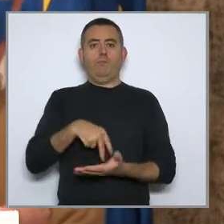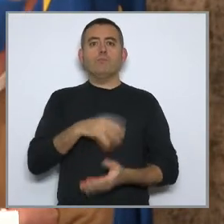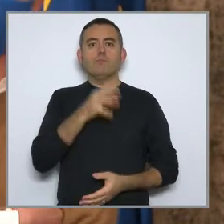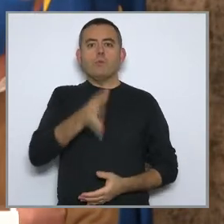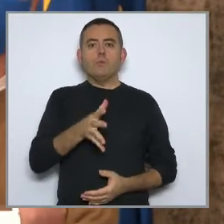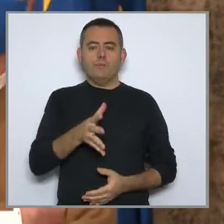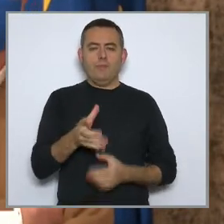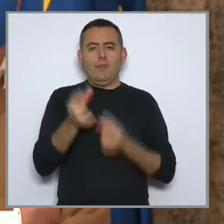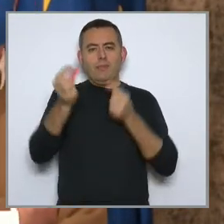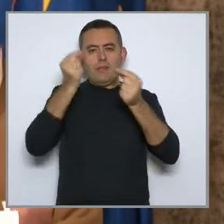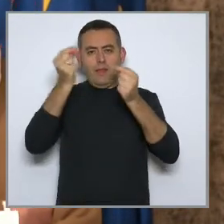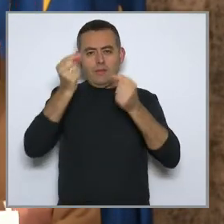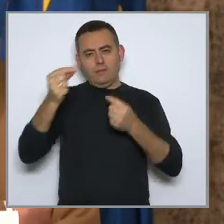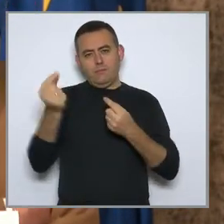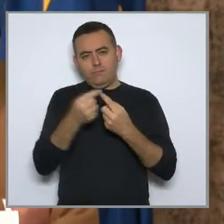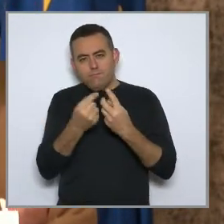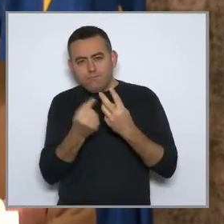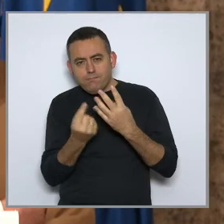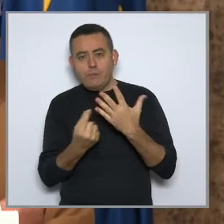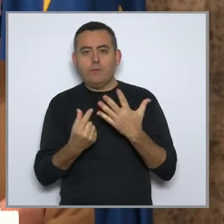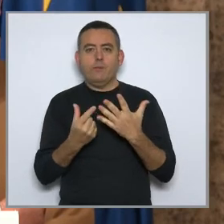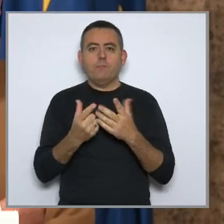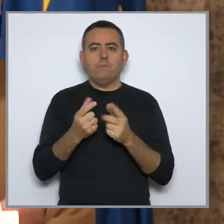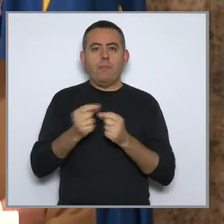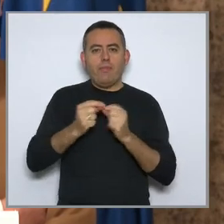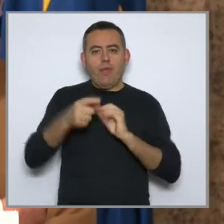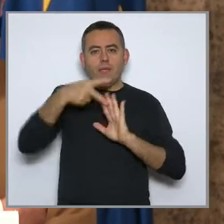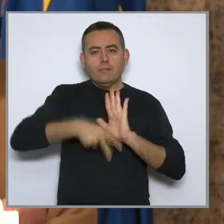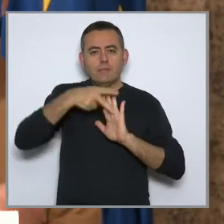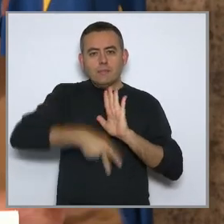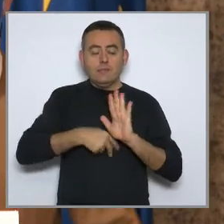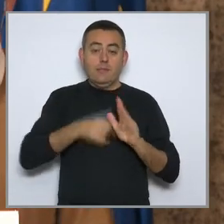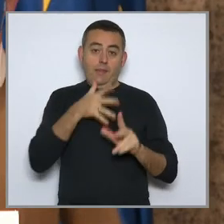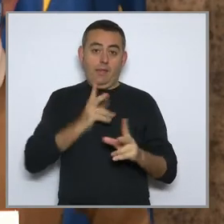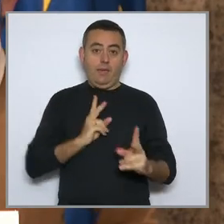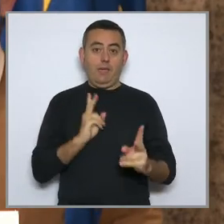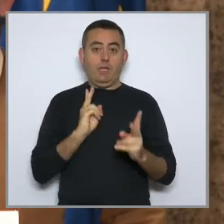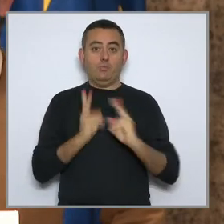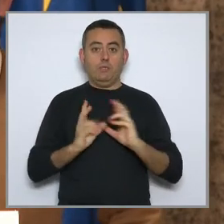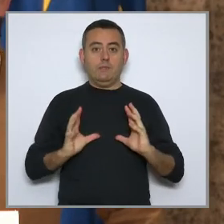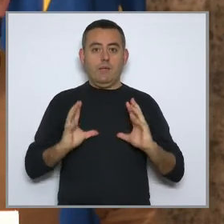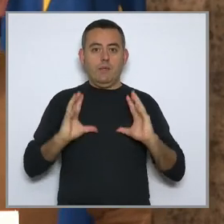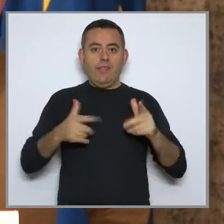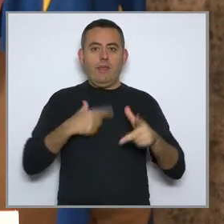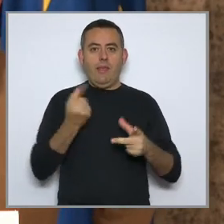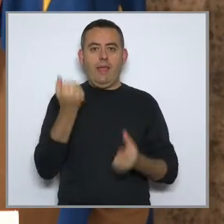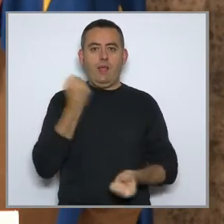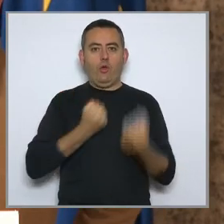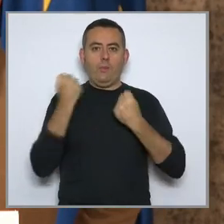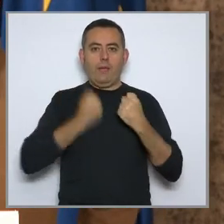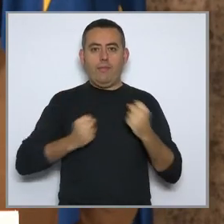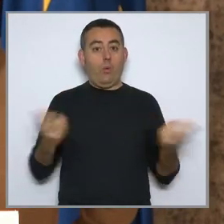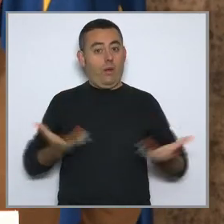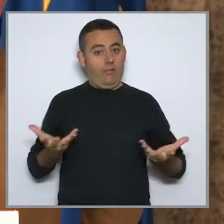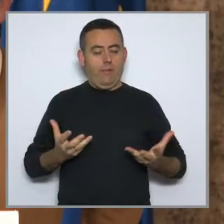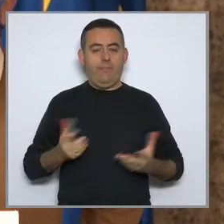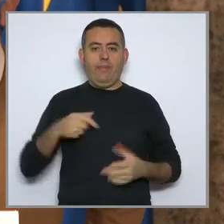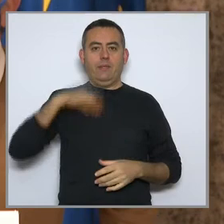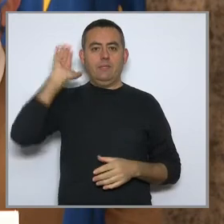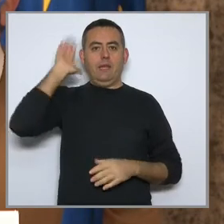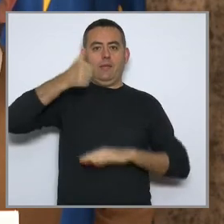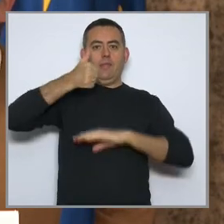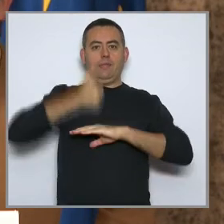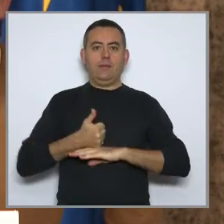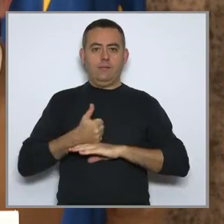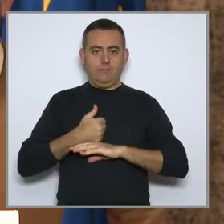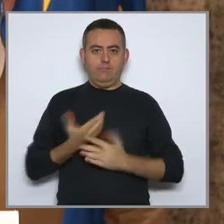las distintas medidas que conforman la respuesta económica de urgencia que la Generalitat va poner